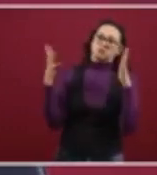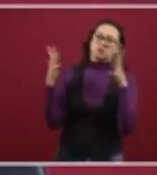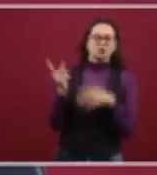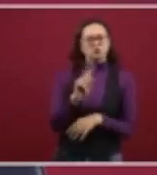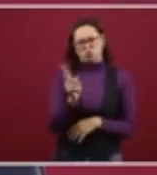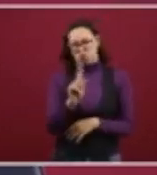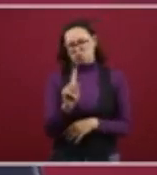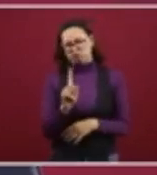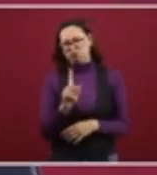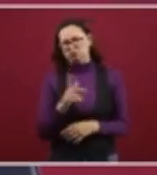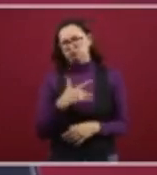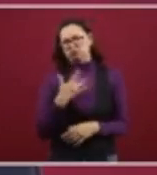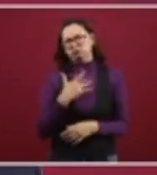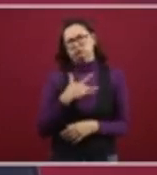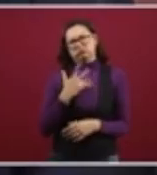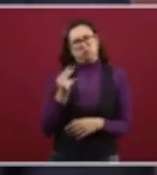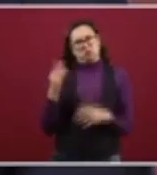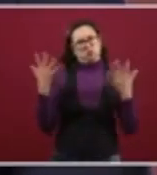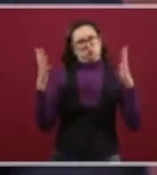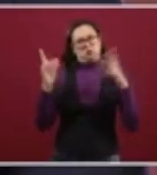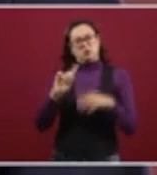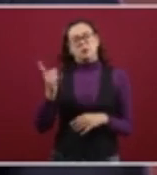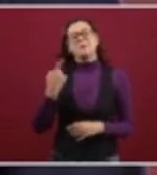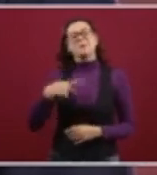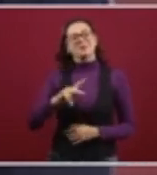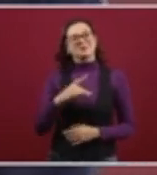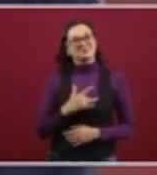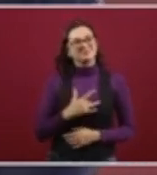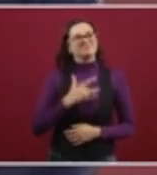pero sí es para mí